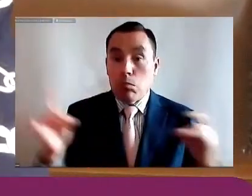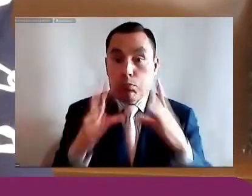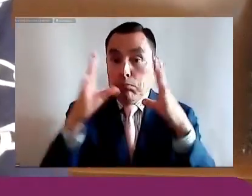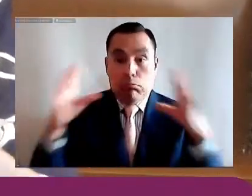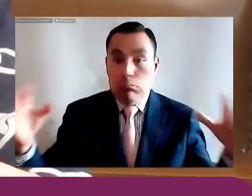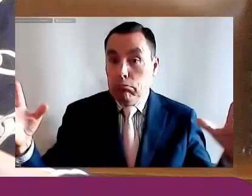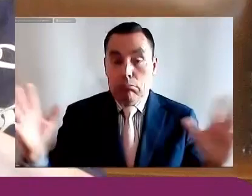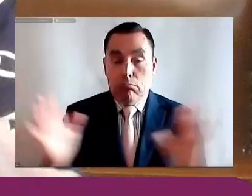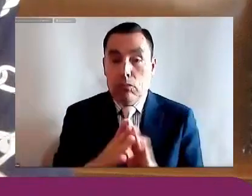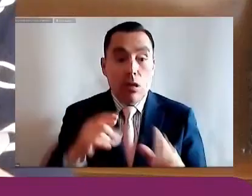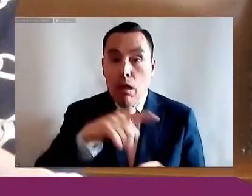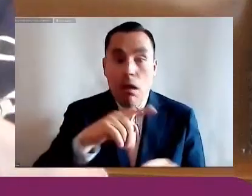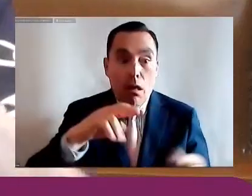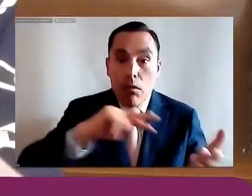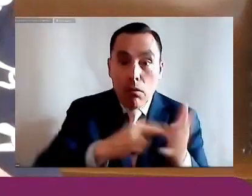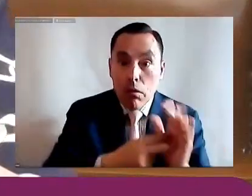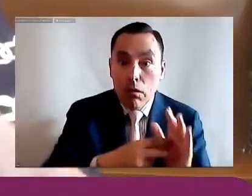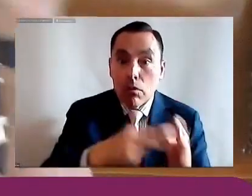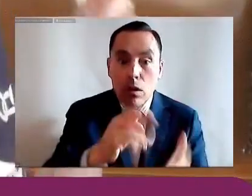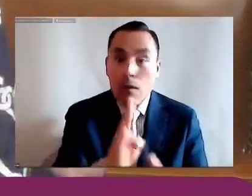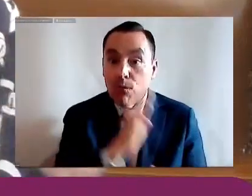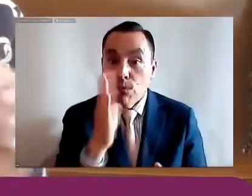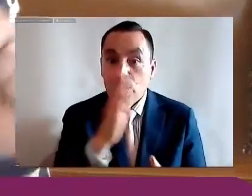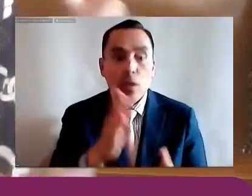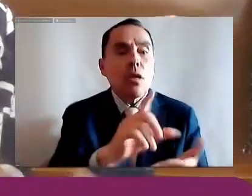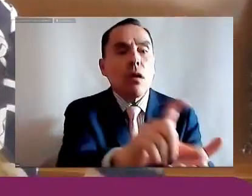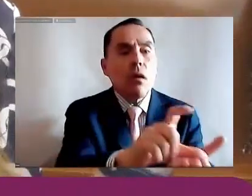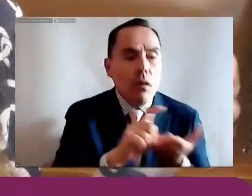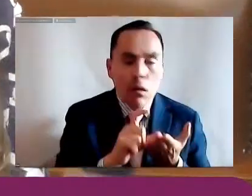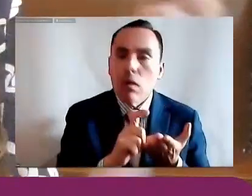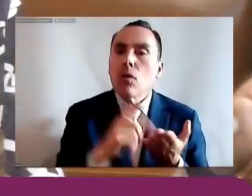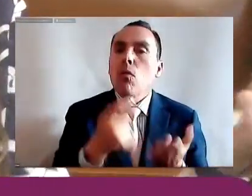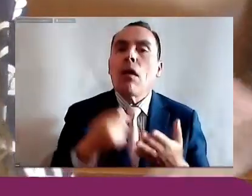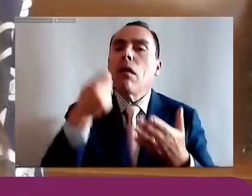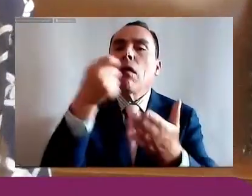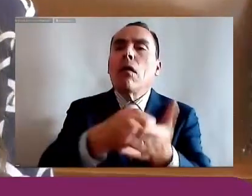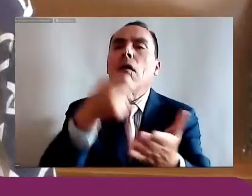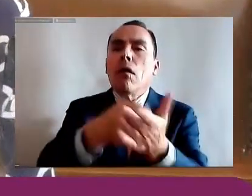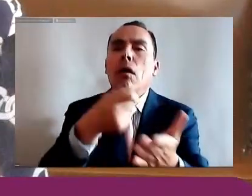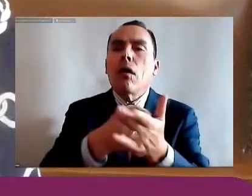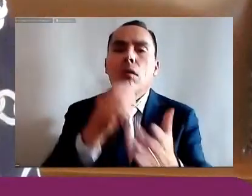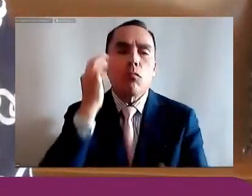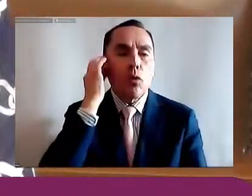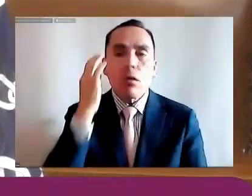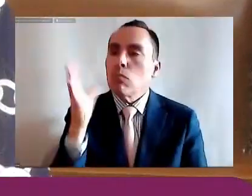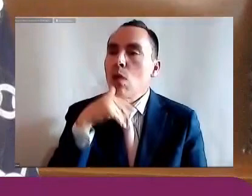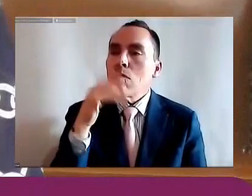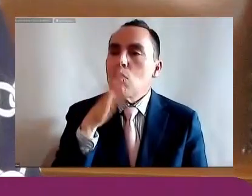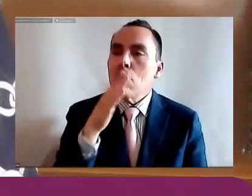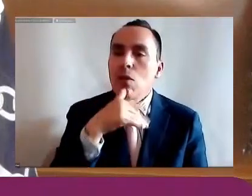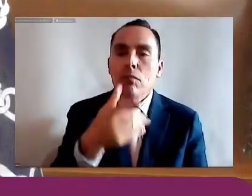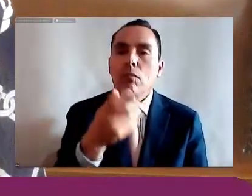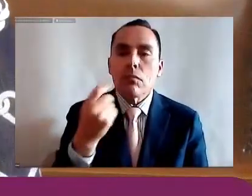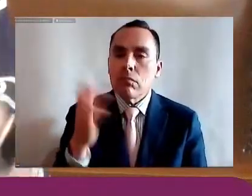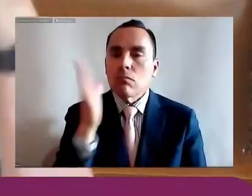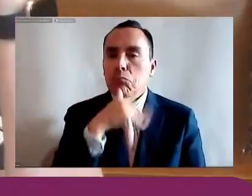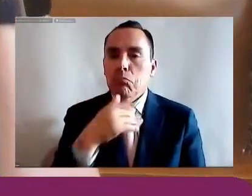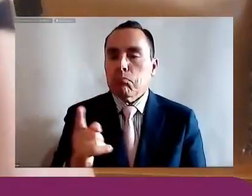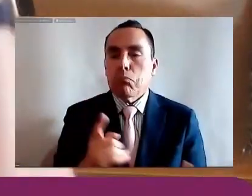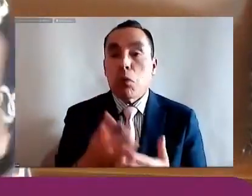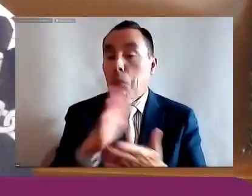base, eso refleja y reproduce todos los problemas que María Agnes y que la ministra describían, ¿verdad? Problemas de acceso al mercado